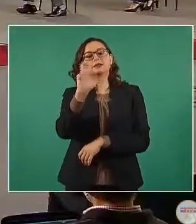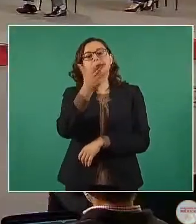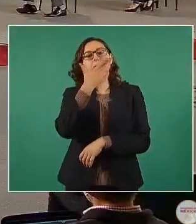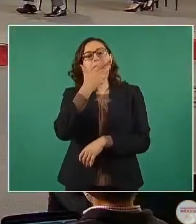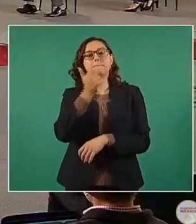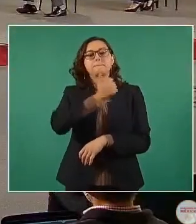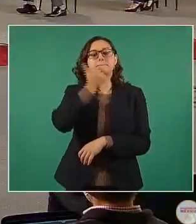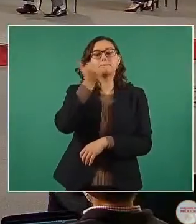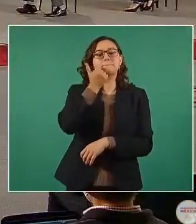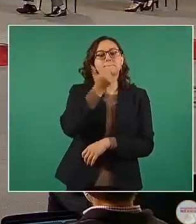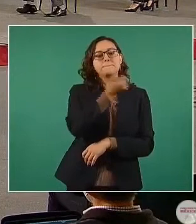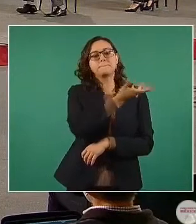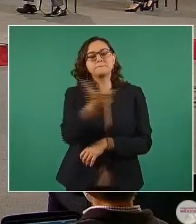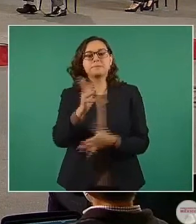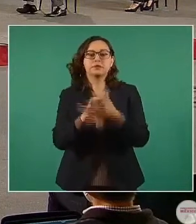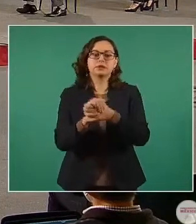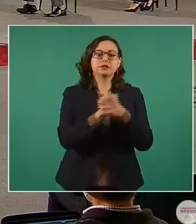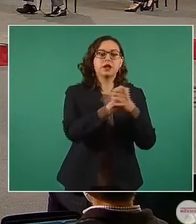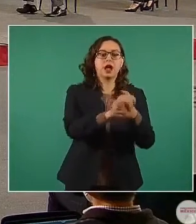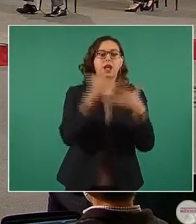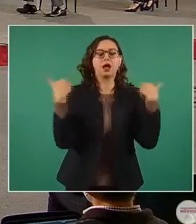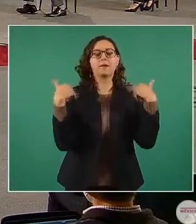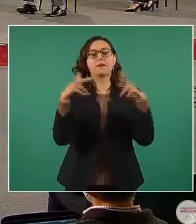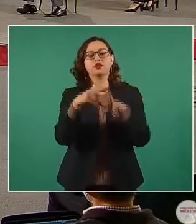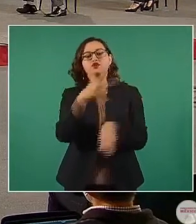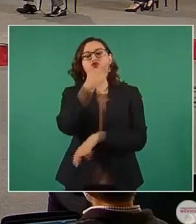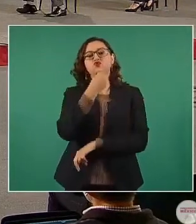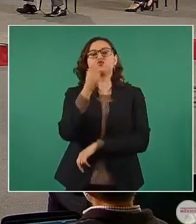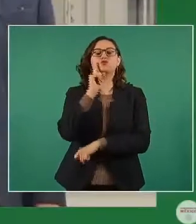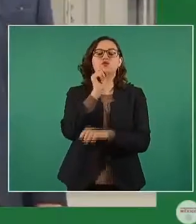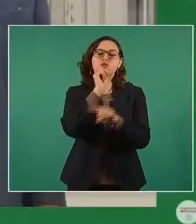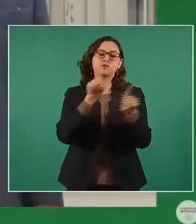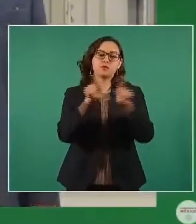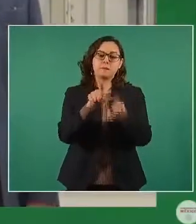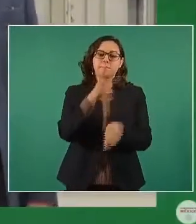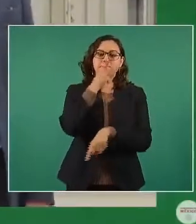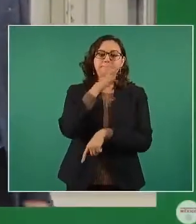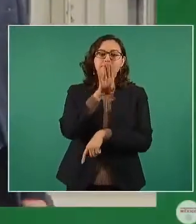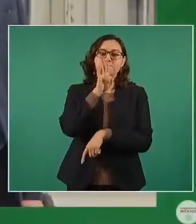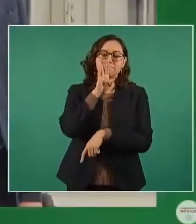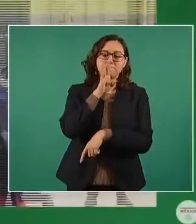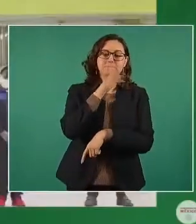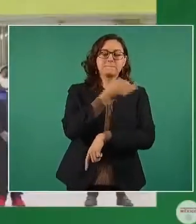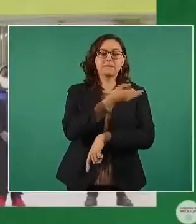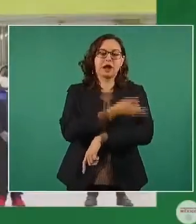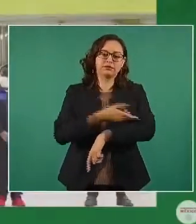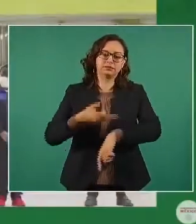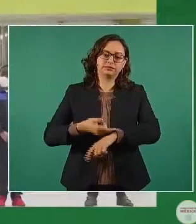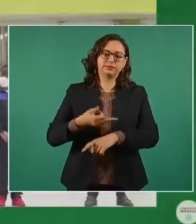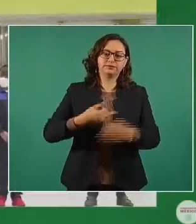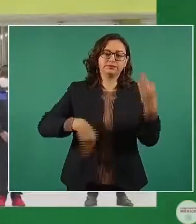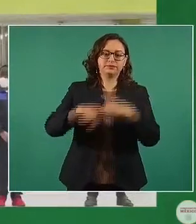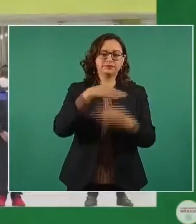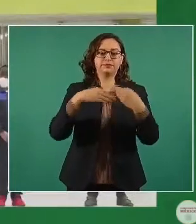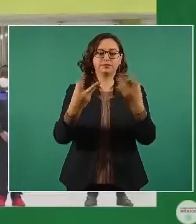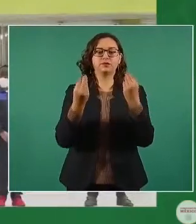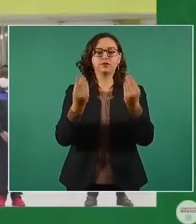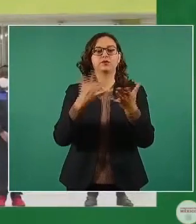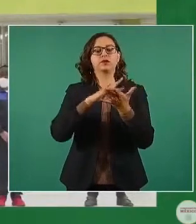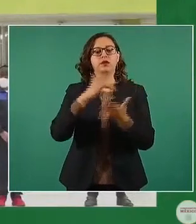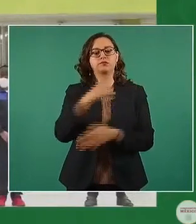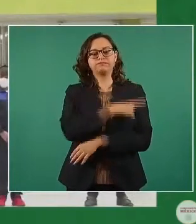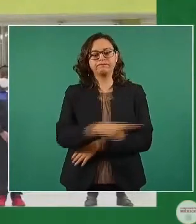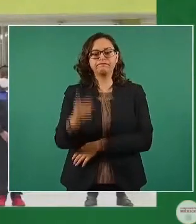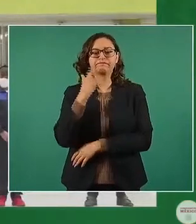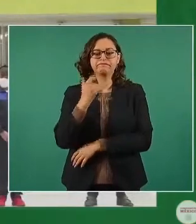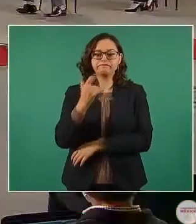a maestras, a maestros, a padres y madres de familia. Muchas gracias por todo el